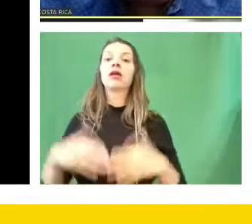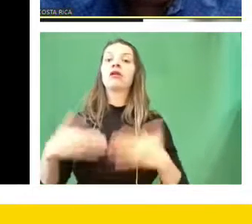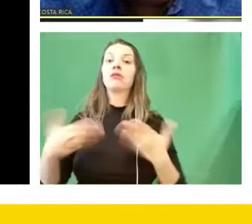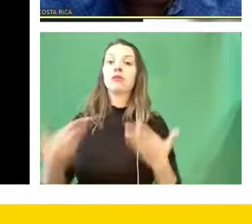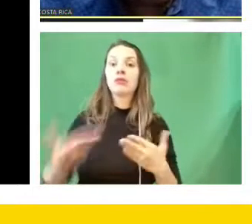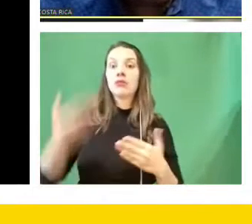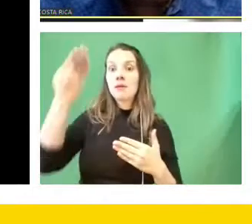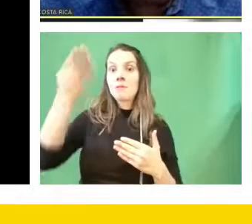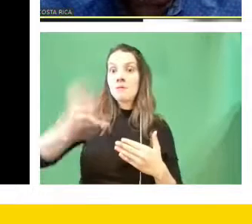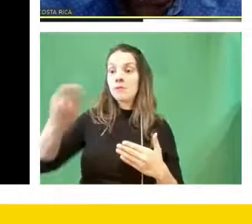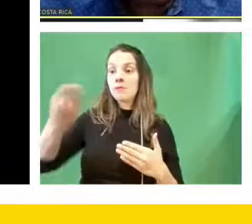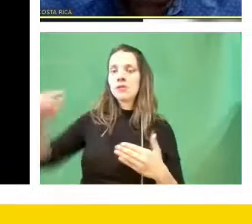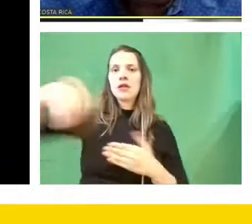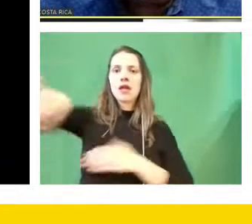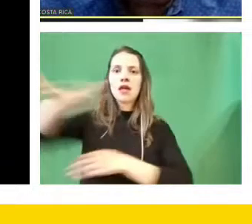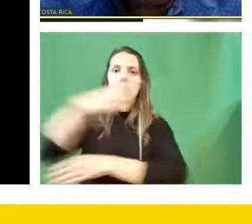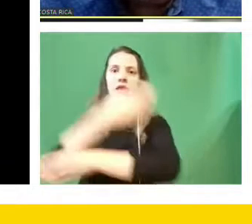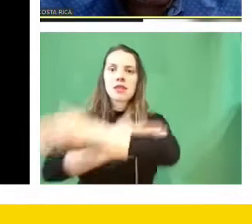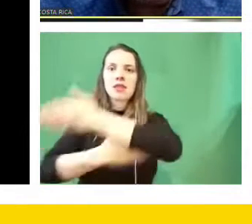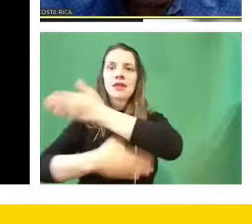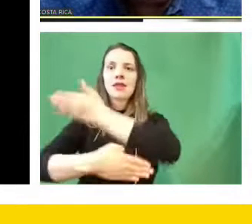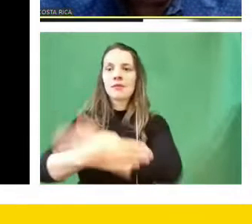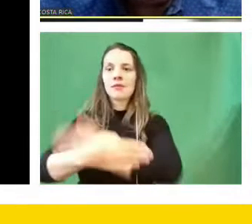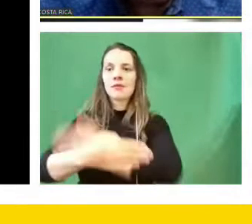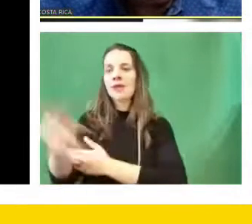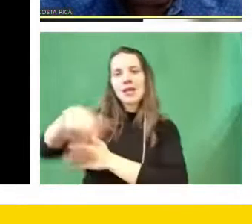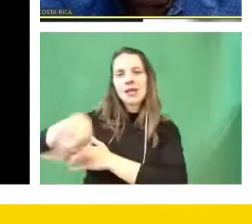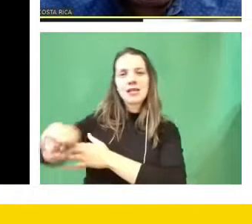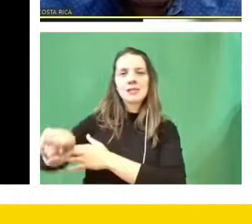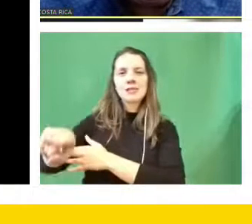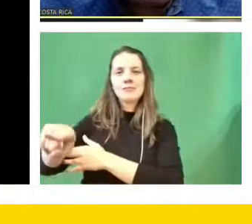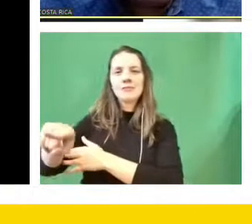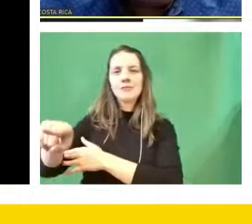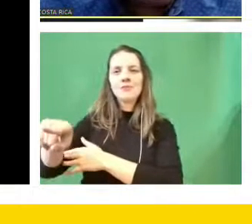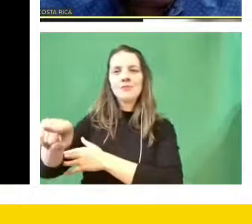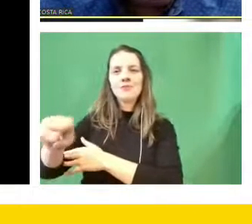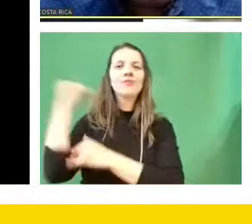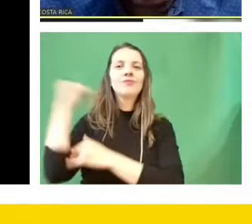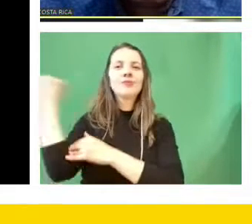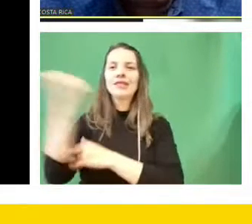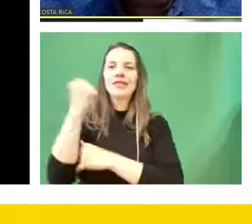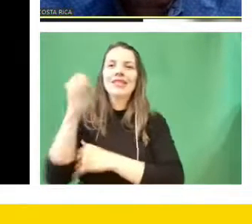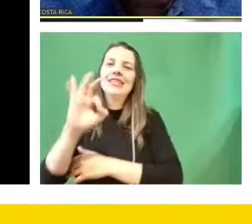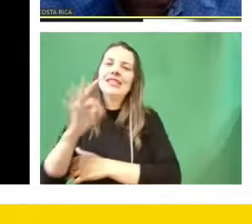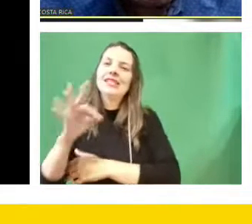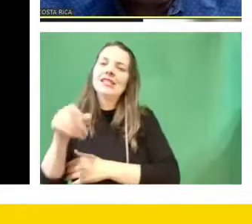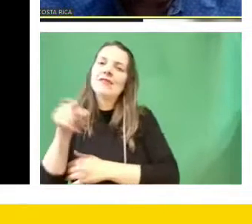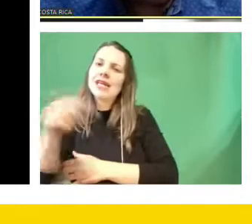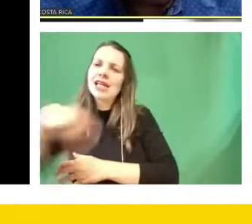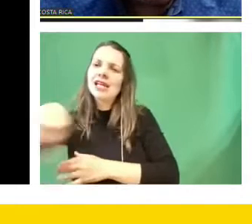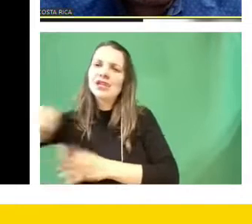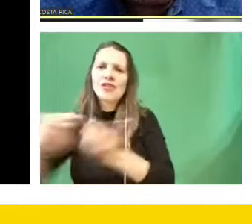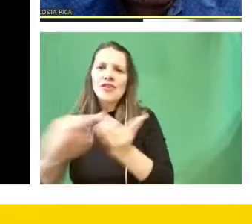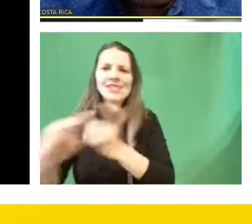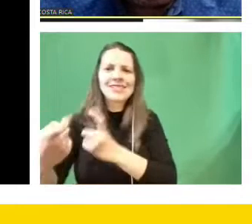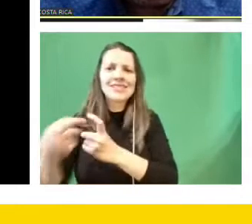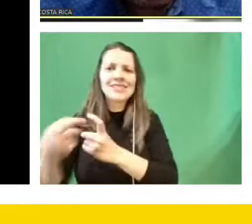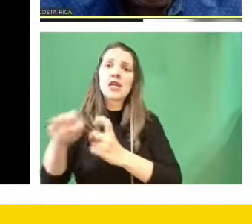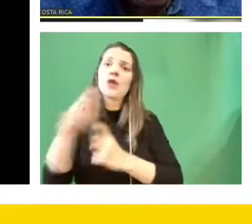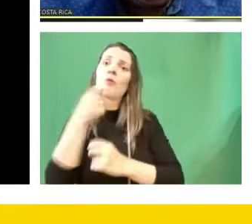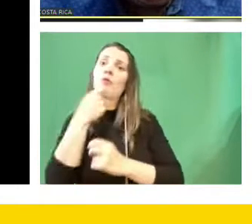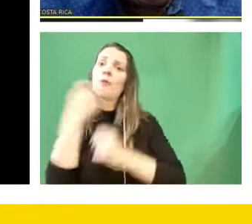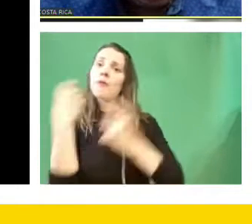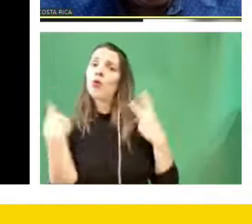discapacidad para el desarrollo de proyectos que benefician la calidad de vida de ellos. Y el turismo, al menos en Costa Rica, es un punto muy